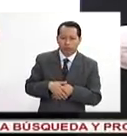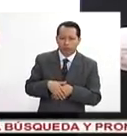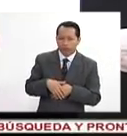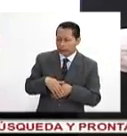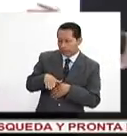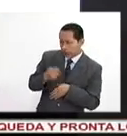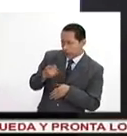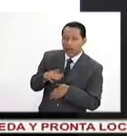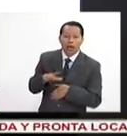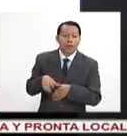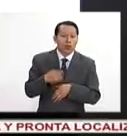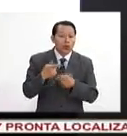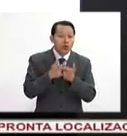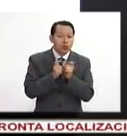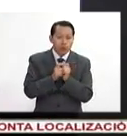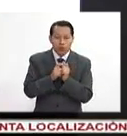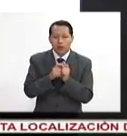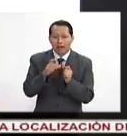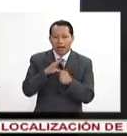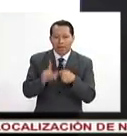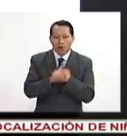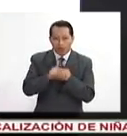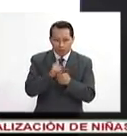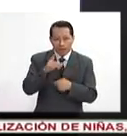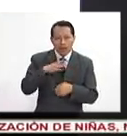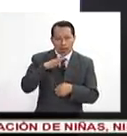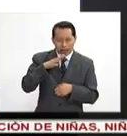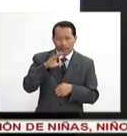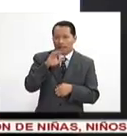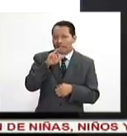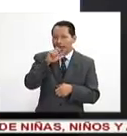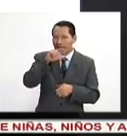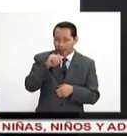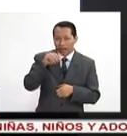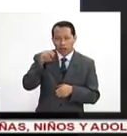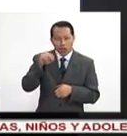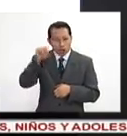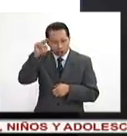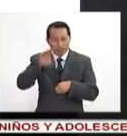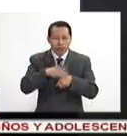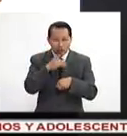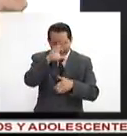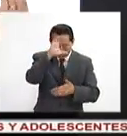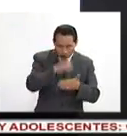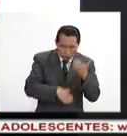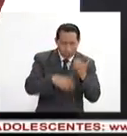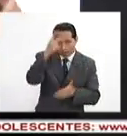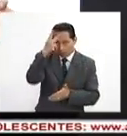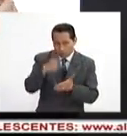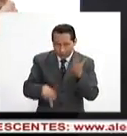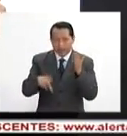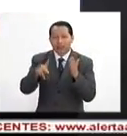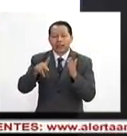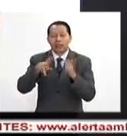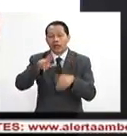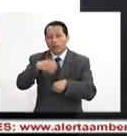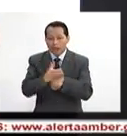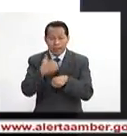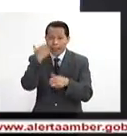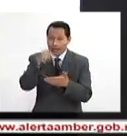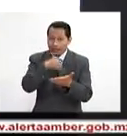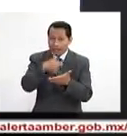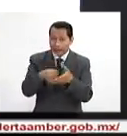este partido unionista, digamos, el conflicto de Irlanda del Norte, obviamente entre católicos, protestantes, republicanos que quieren unir la isla y